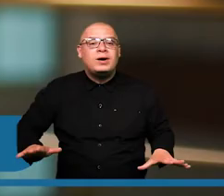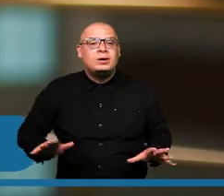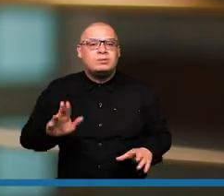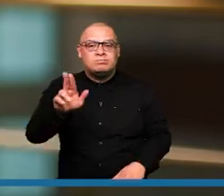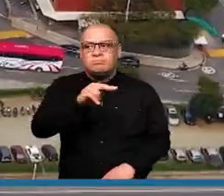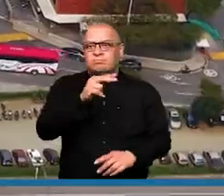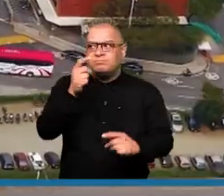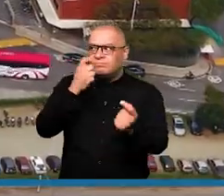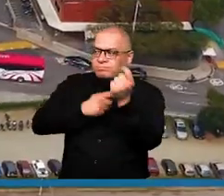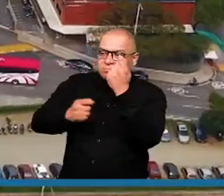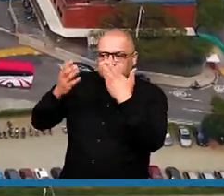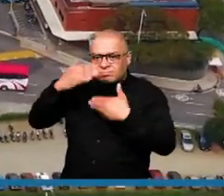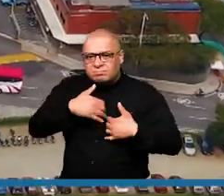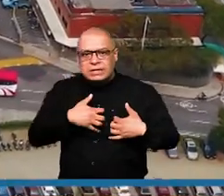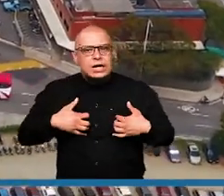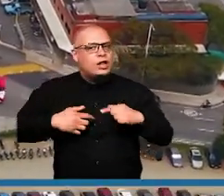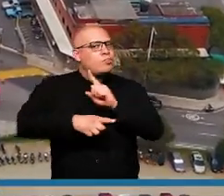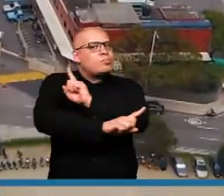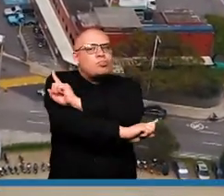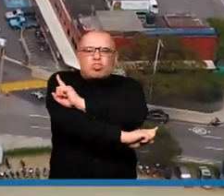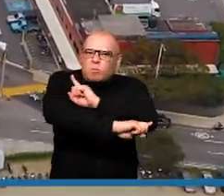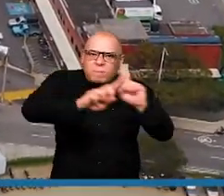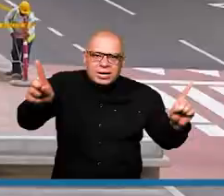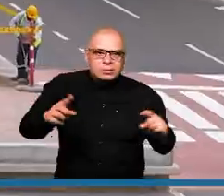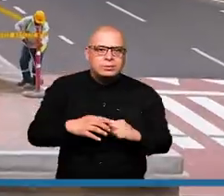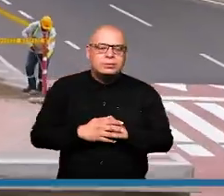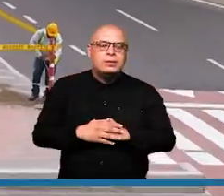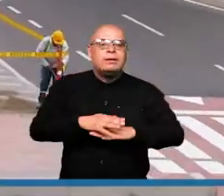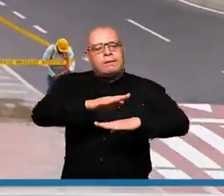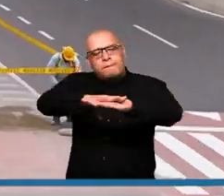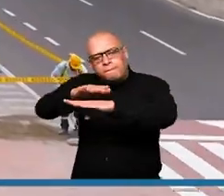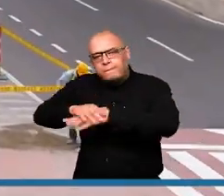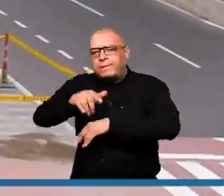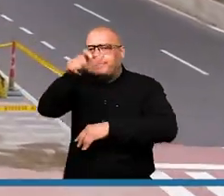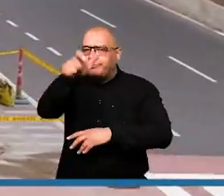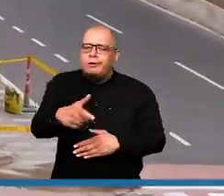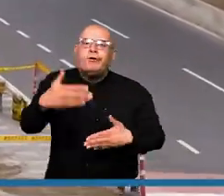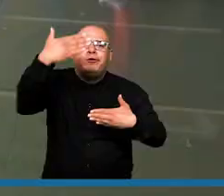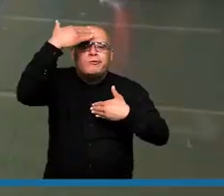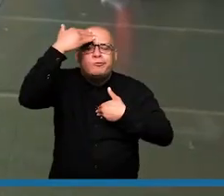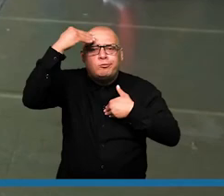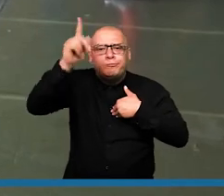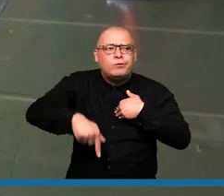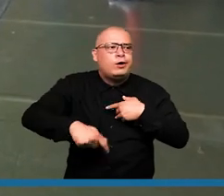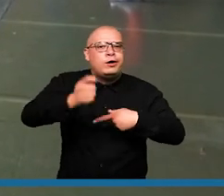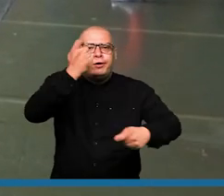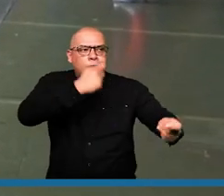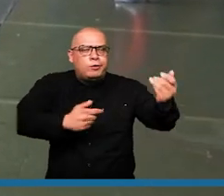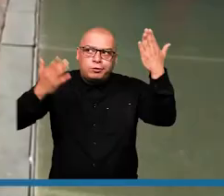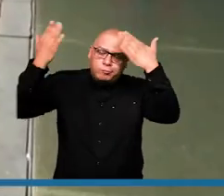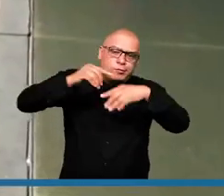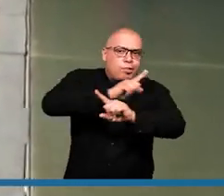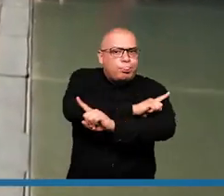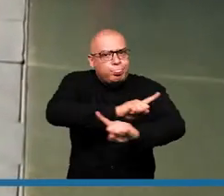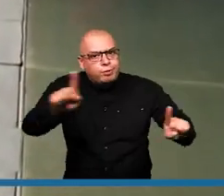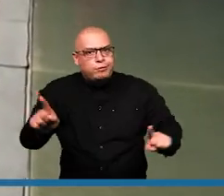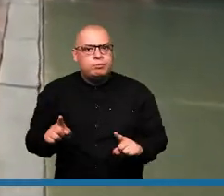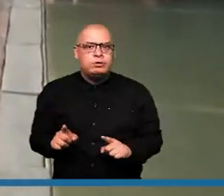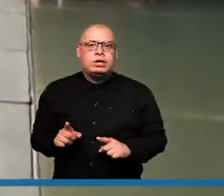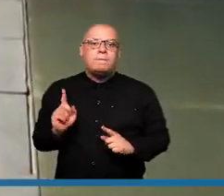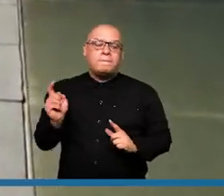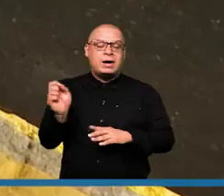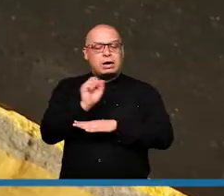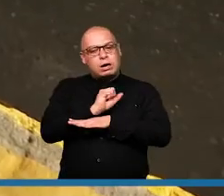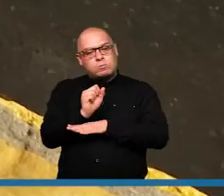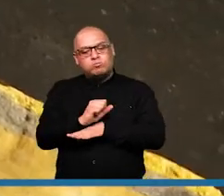Fauna Silvestre, donde buscamos esa sensibilización ciudadana, pero también de todas las personas que se movilizan en transporte